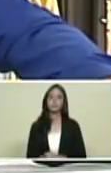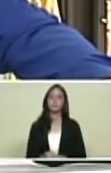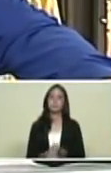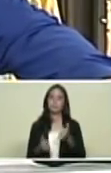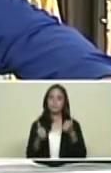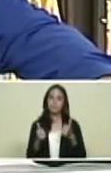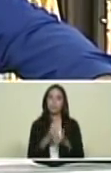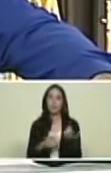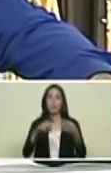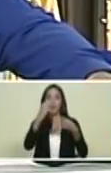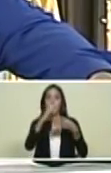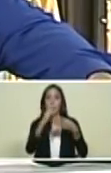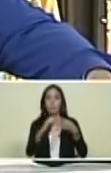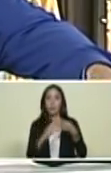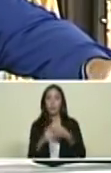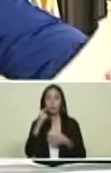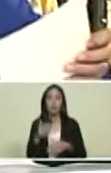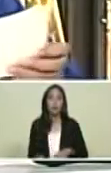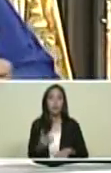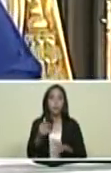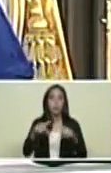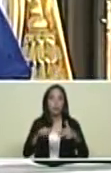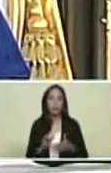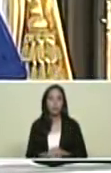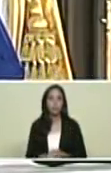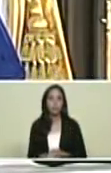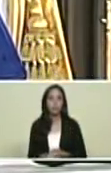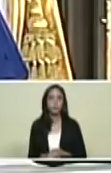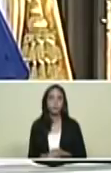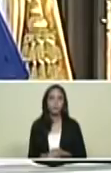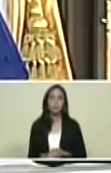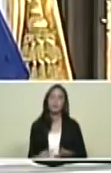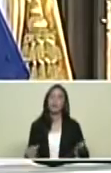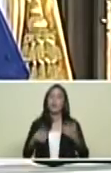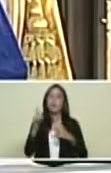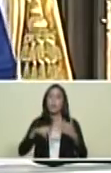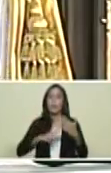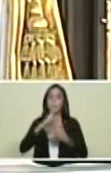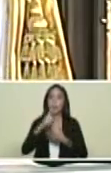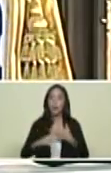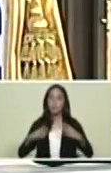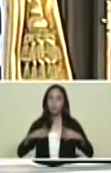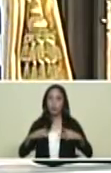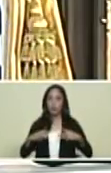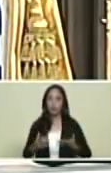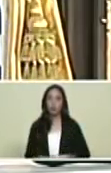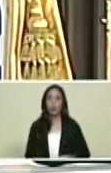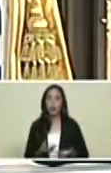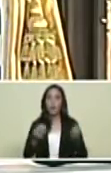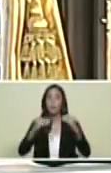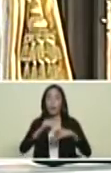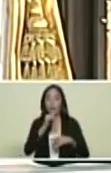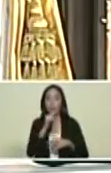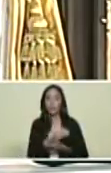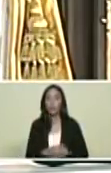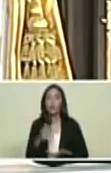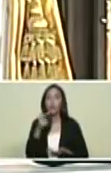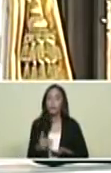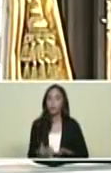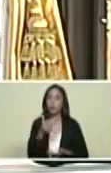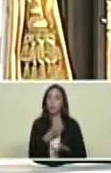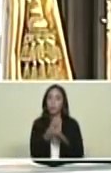muy importantes. Venimos del plan vacacional, otros datos importantes para todos